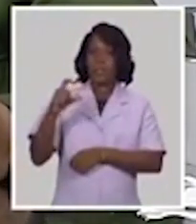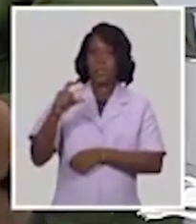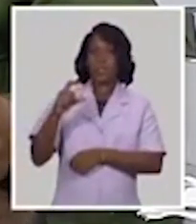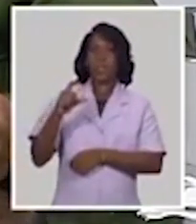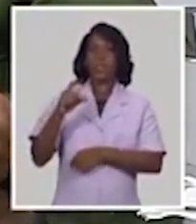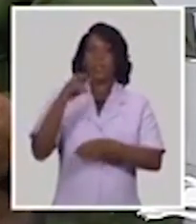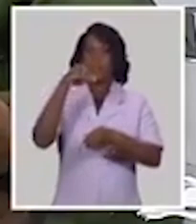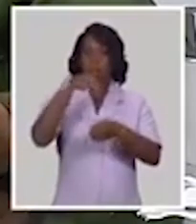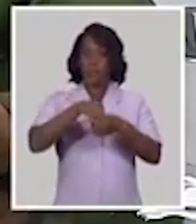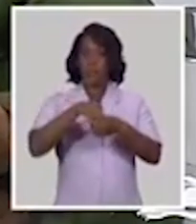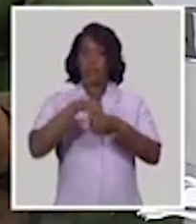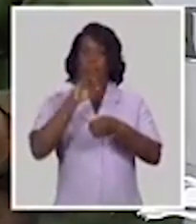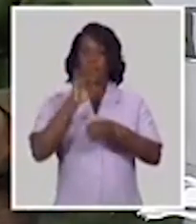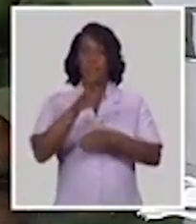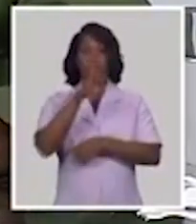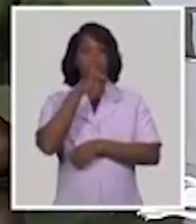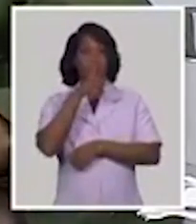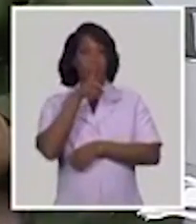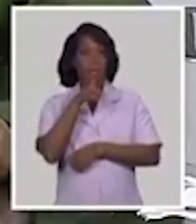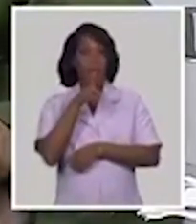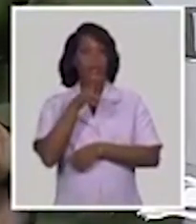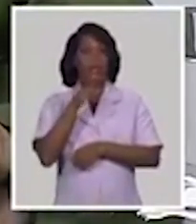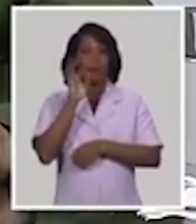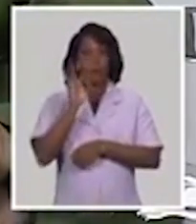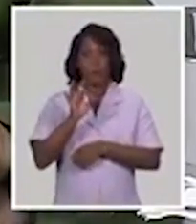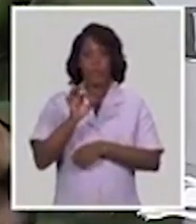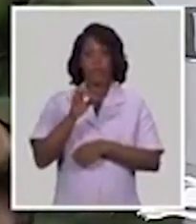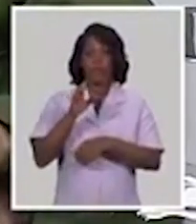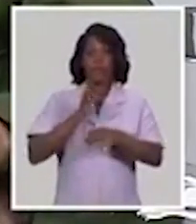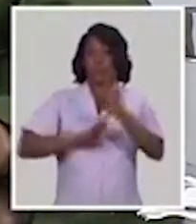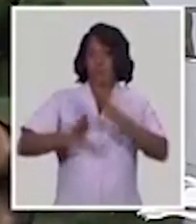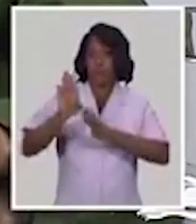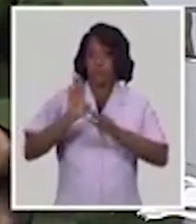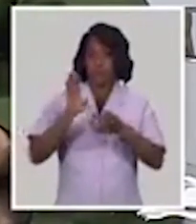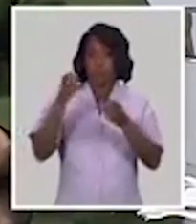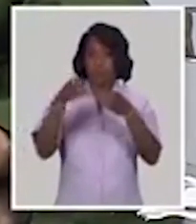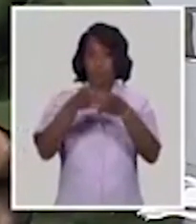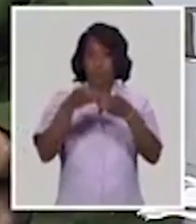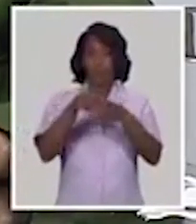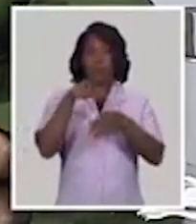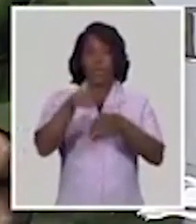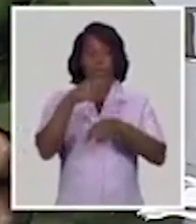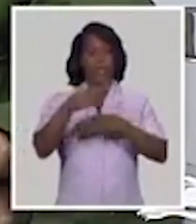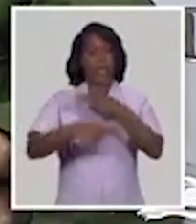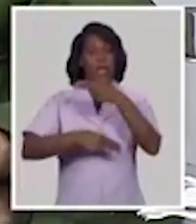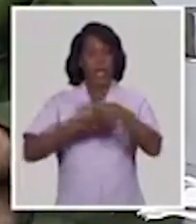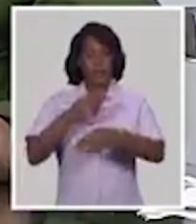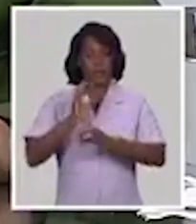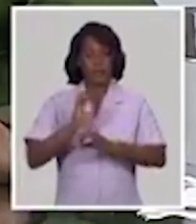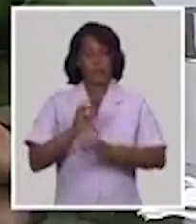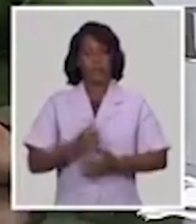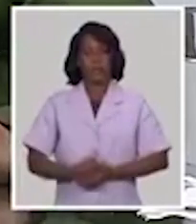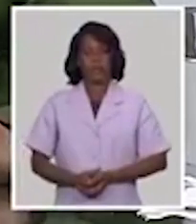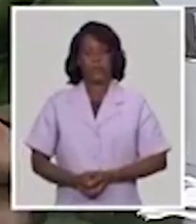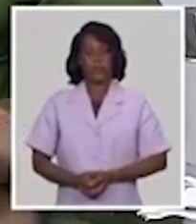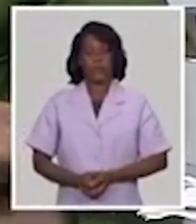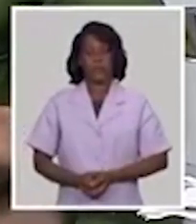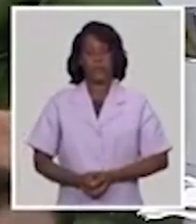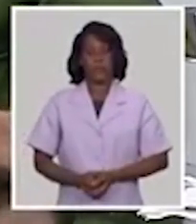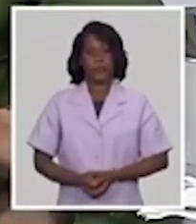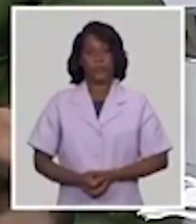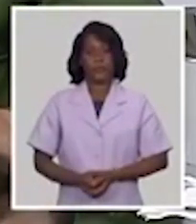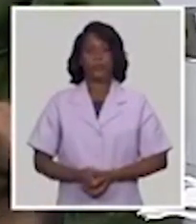comunidad, y por supuesto, como decía, el presidente del Consejo Popular tiene que jugar un papel mucho más activo. Ahora bien,